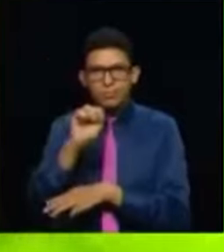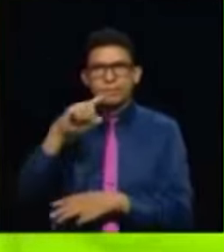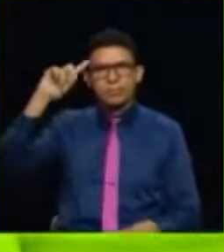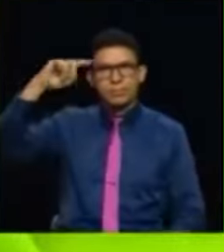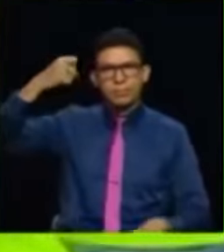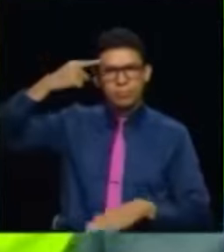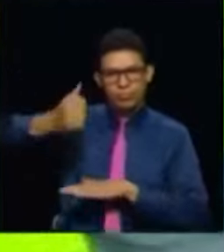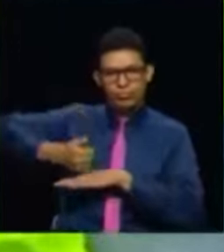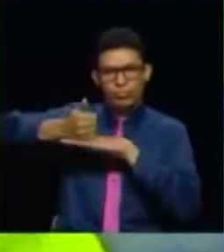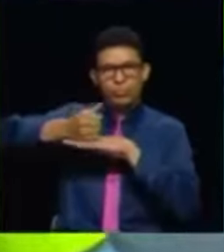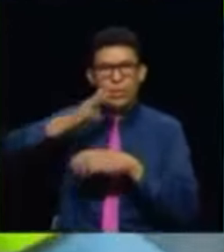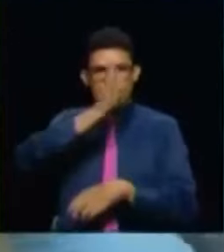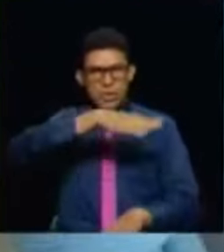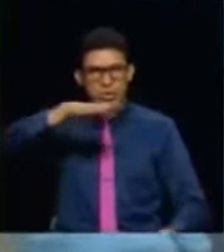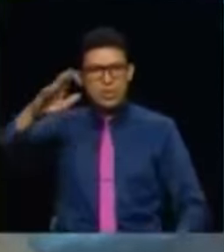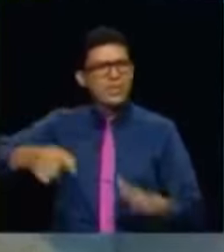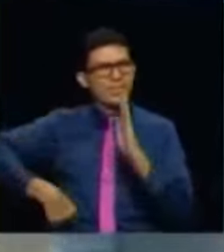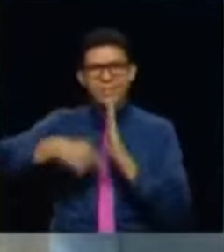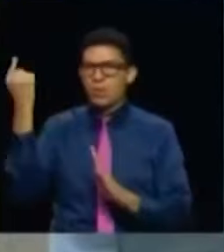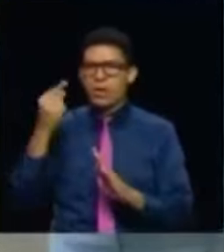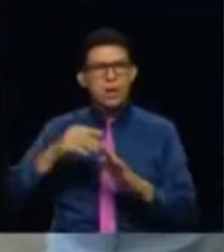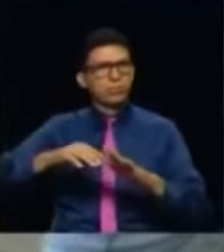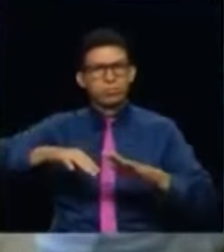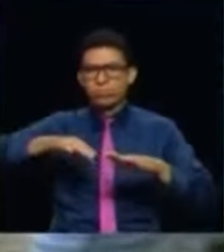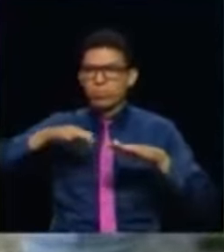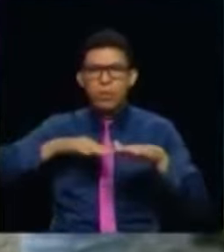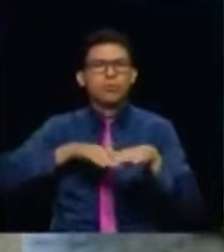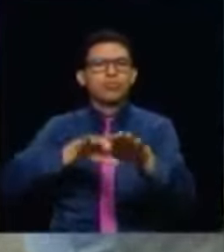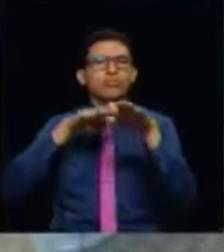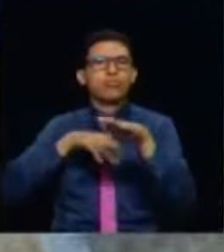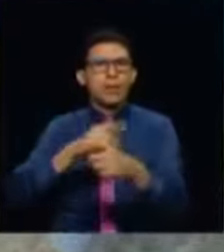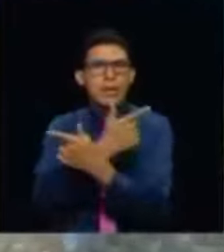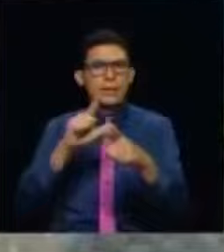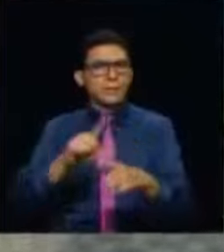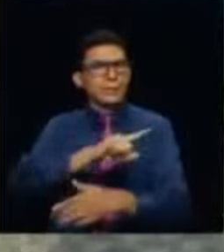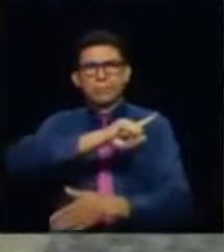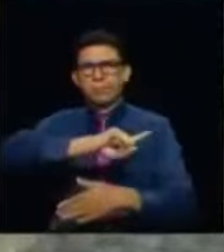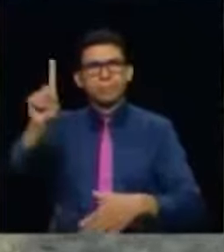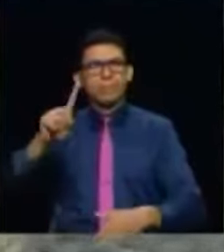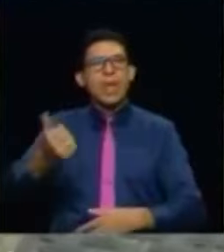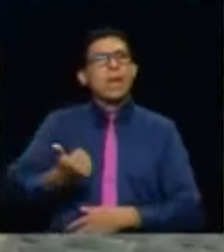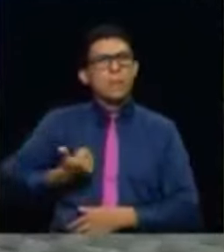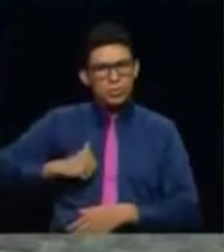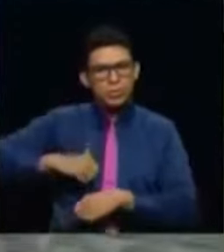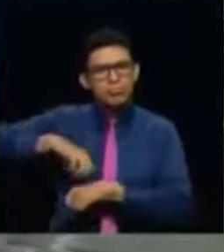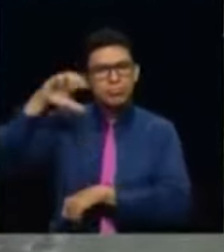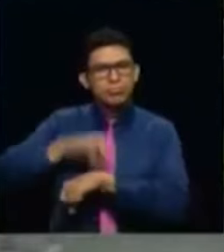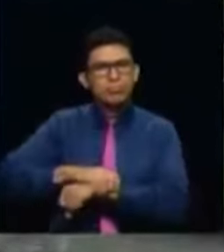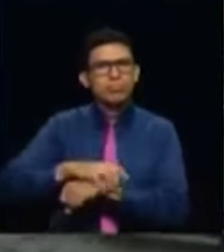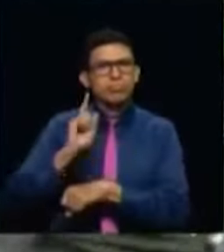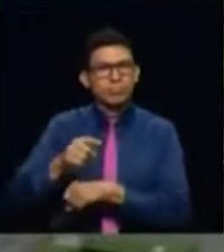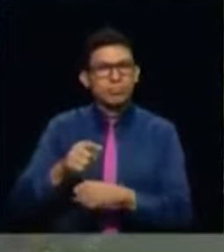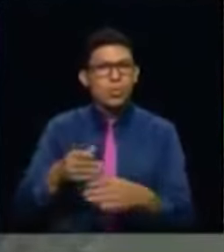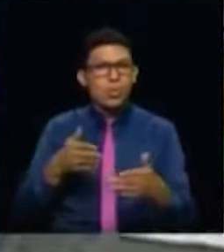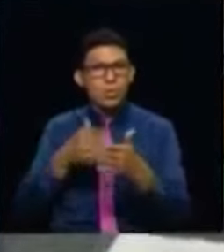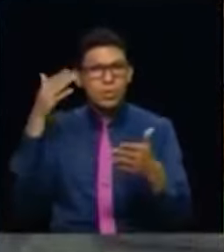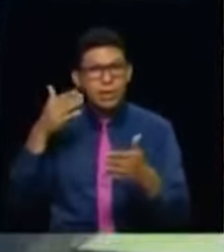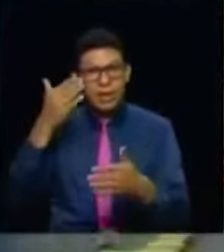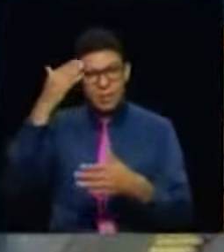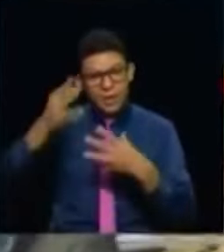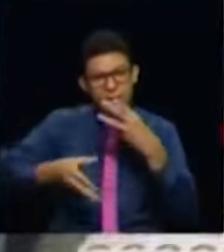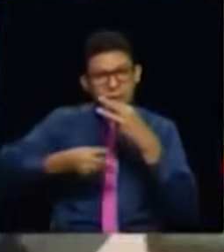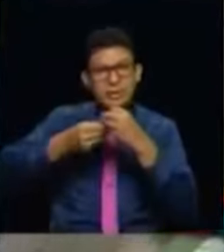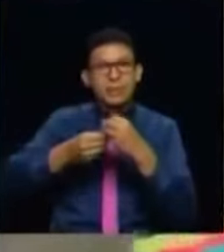de Antioquia de inmediato solicitó que no se dejaran en libertad y se aprovecharan las órdenes de captura que tenían en su contra, porque además